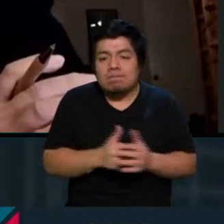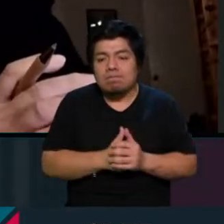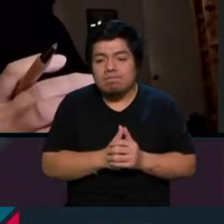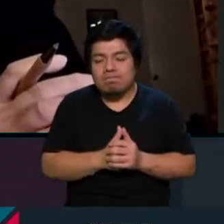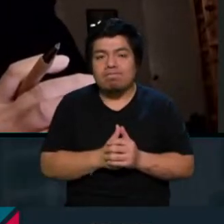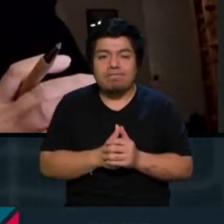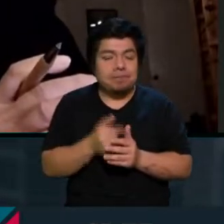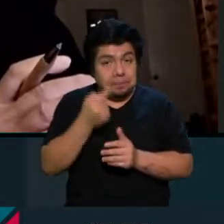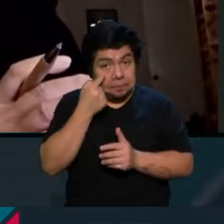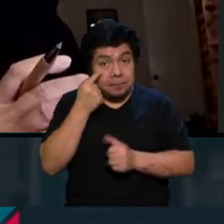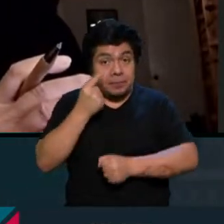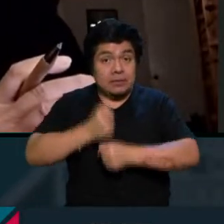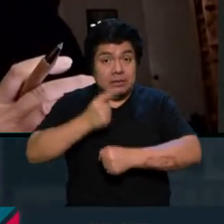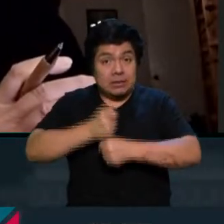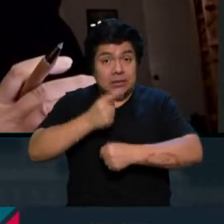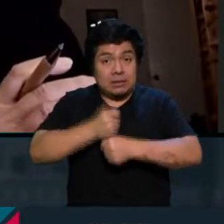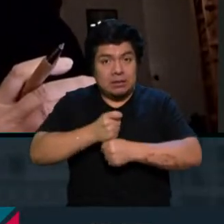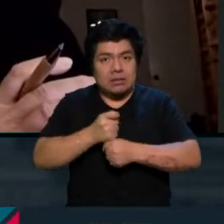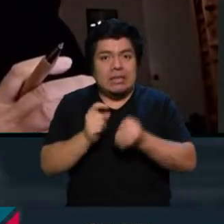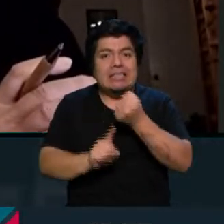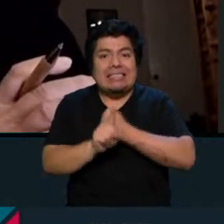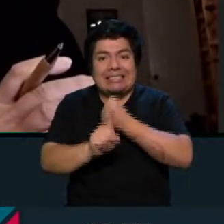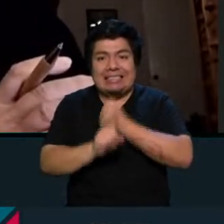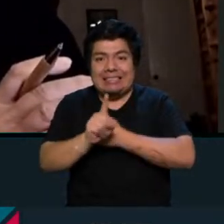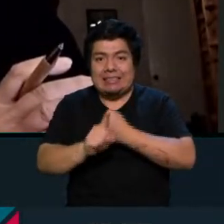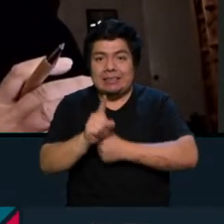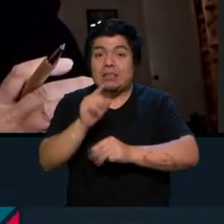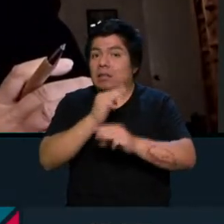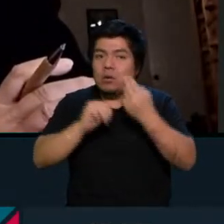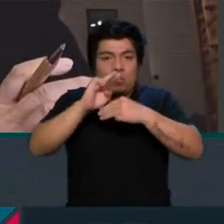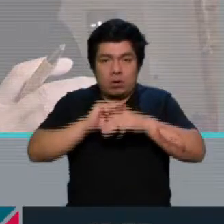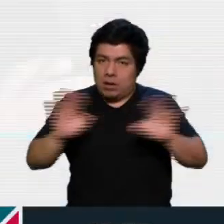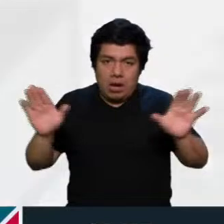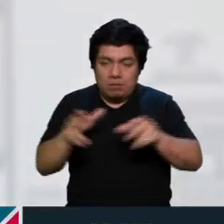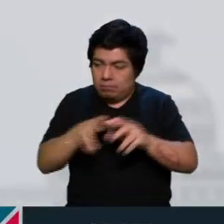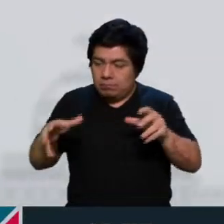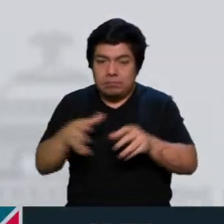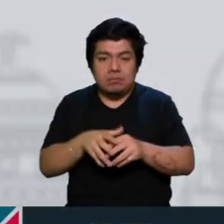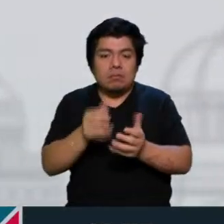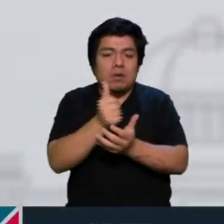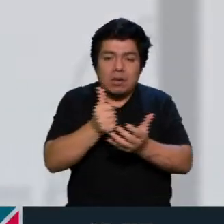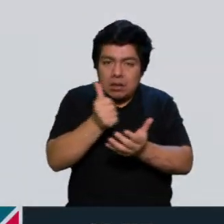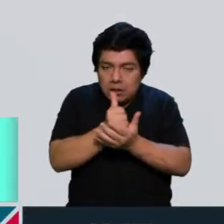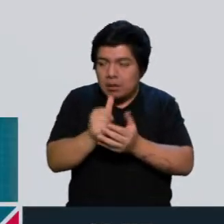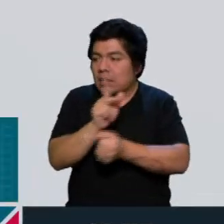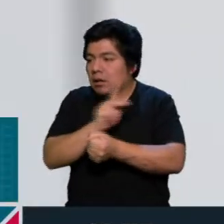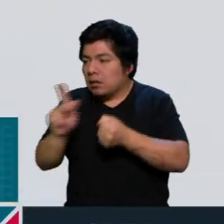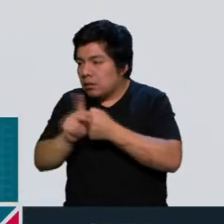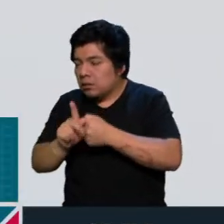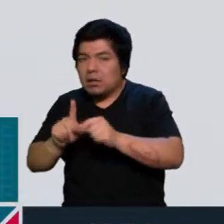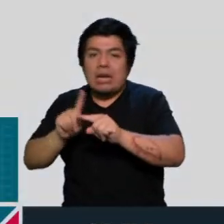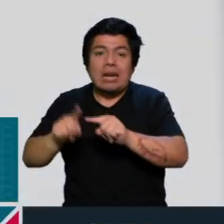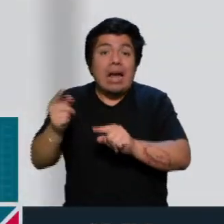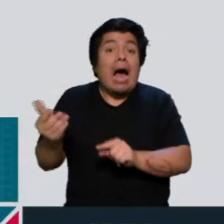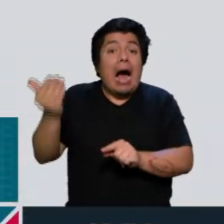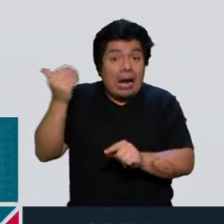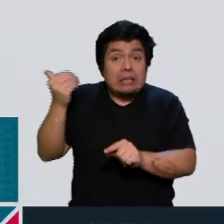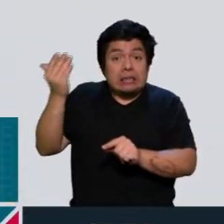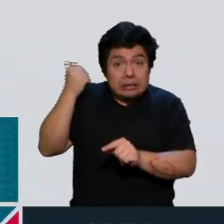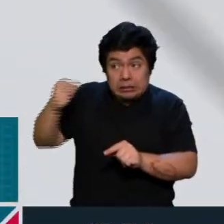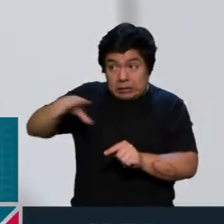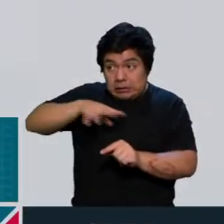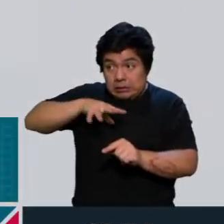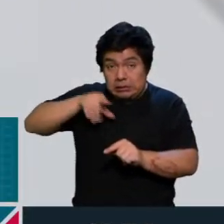Bueno, en primer lugar, decir que el problema es un problema mundial y que ciudades, países que nos han anticipado en